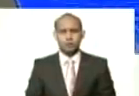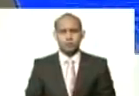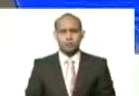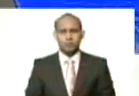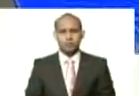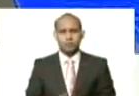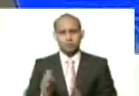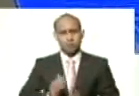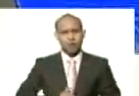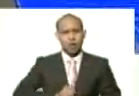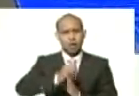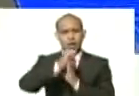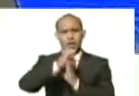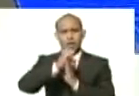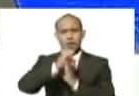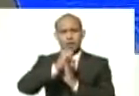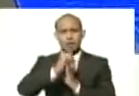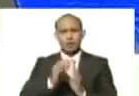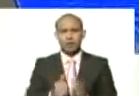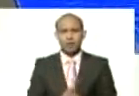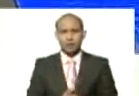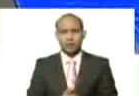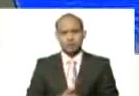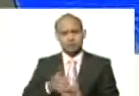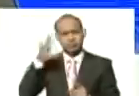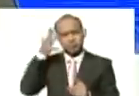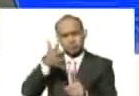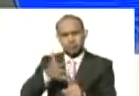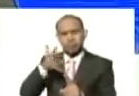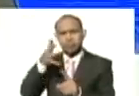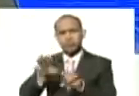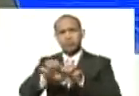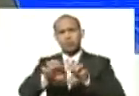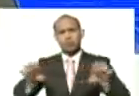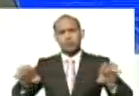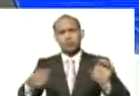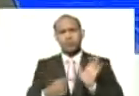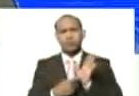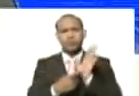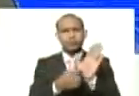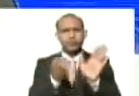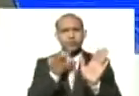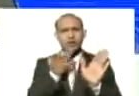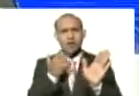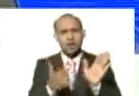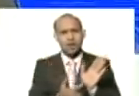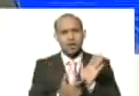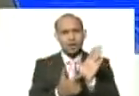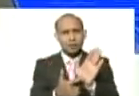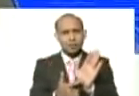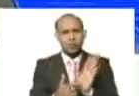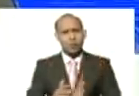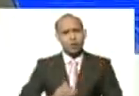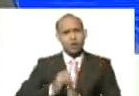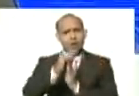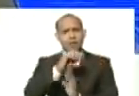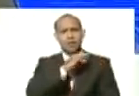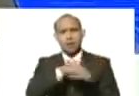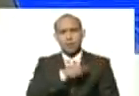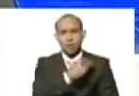el liderazgo que educa con el ejemplo, el liderazgo moral